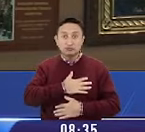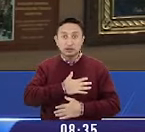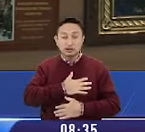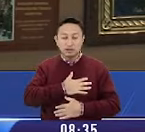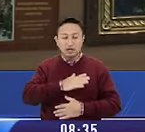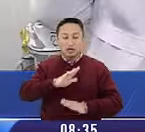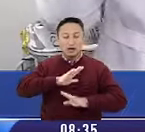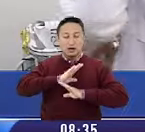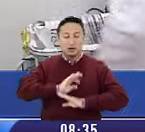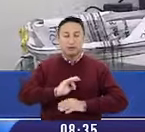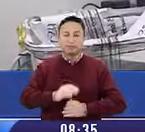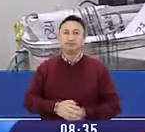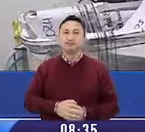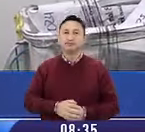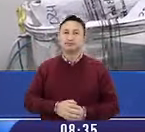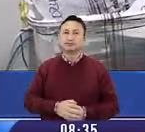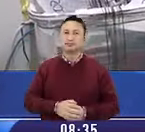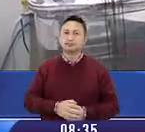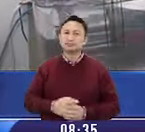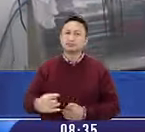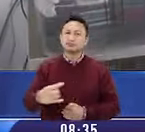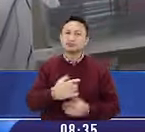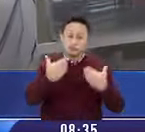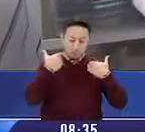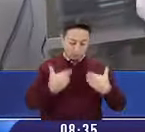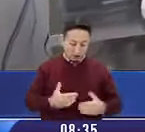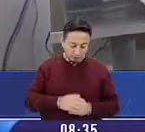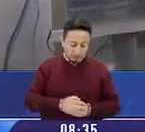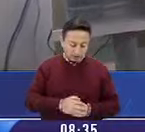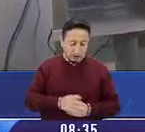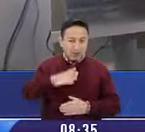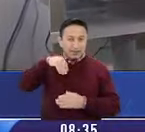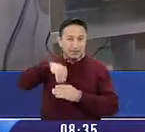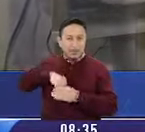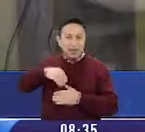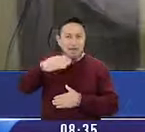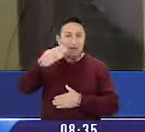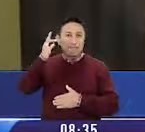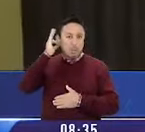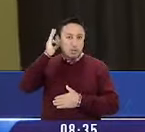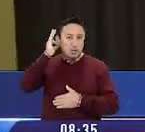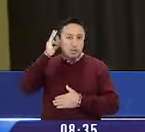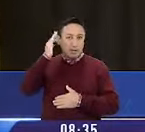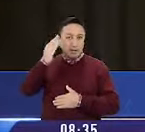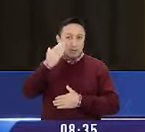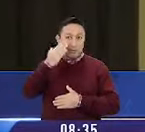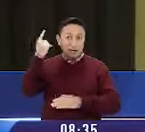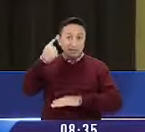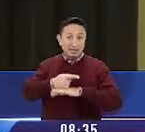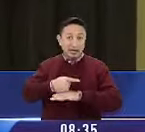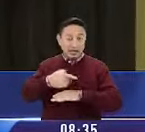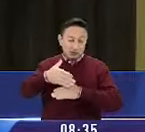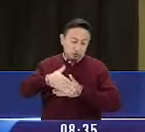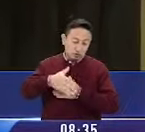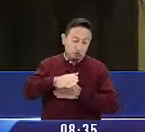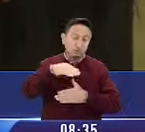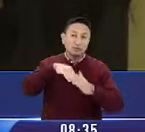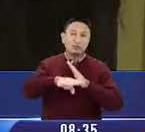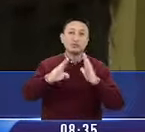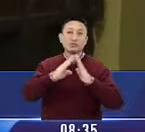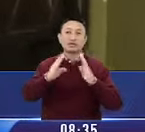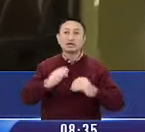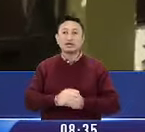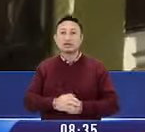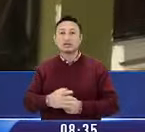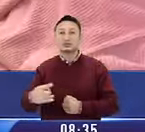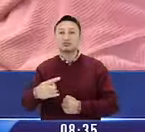nosotros nos llevamos. Pero detrás de esta investidura está la mujer, la madre que tras una larga jornada de trabajo llega a casa para